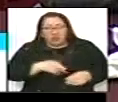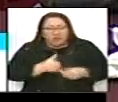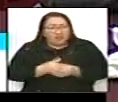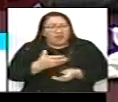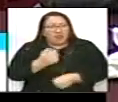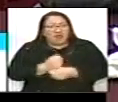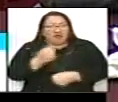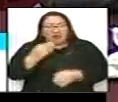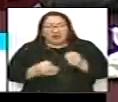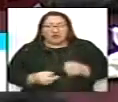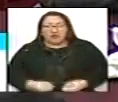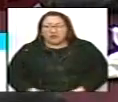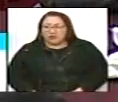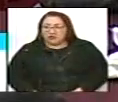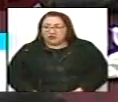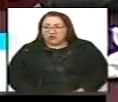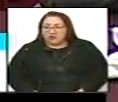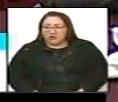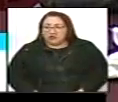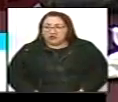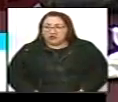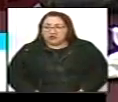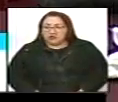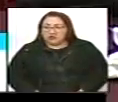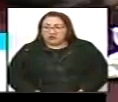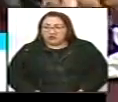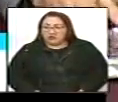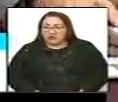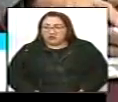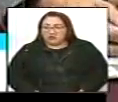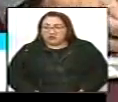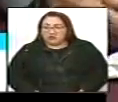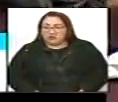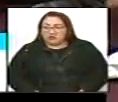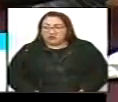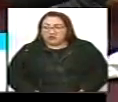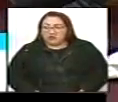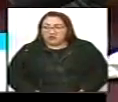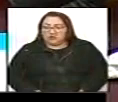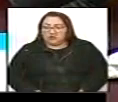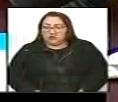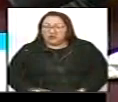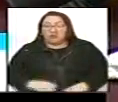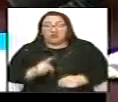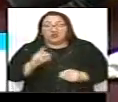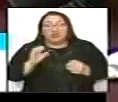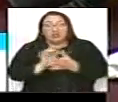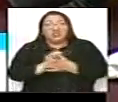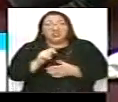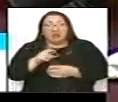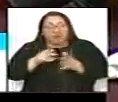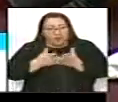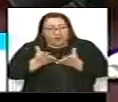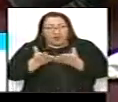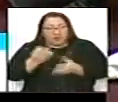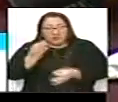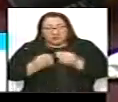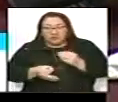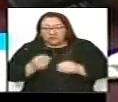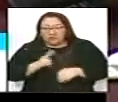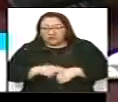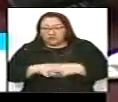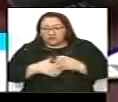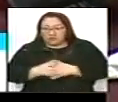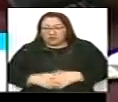la acción de la justicia siga su curso en el caso del señor Chávarri. ¿No es cierto? Seamos coherentes, exigimos justicia, justicia